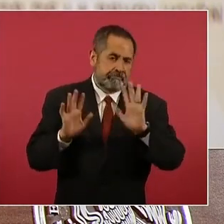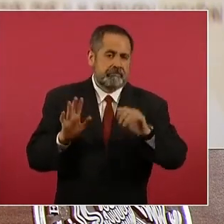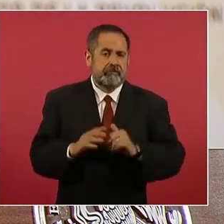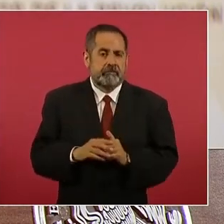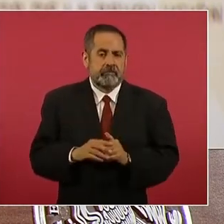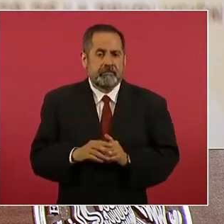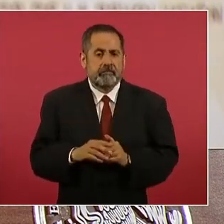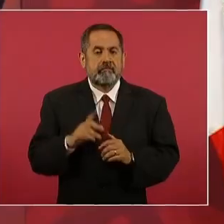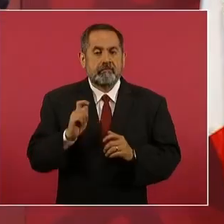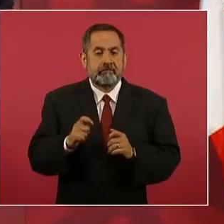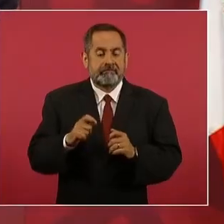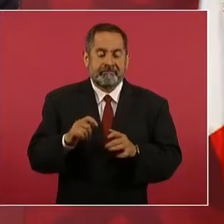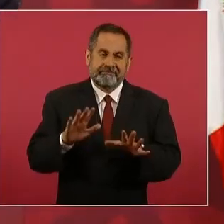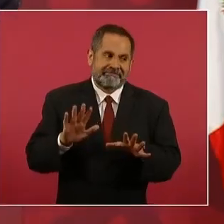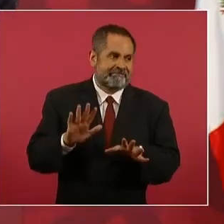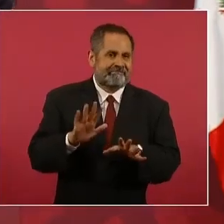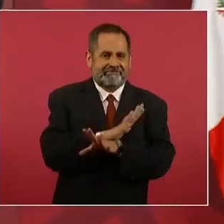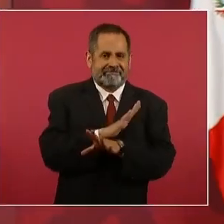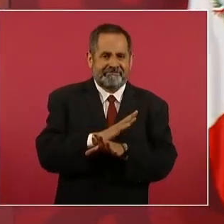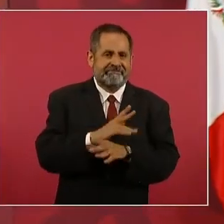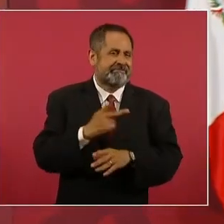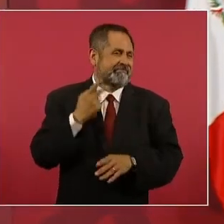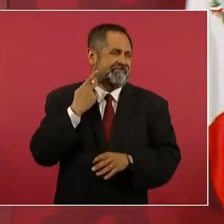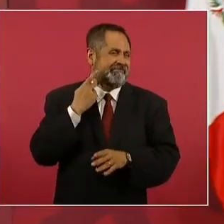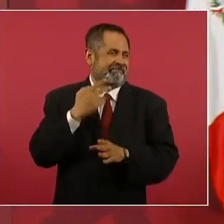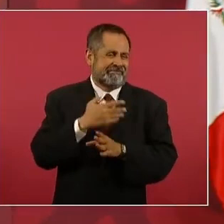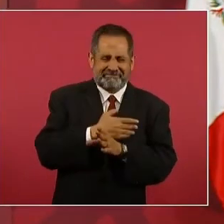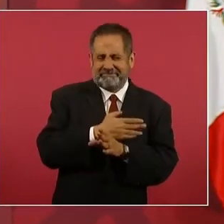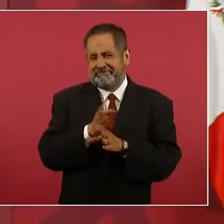porque son cambios de políticas